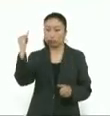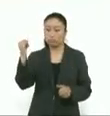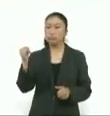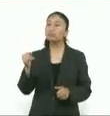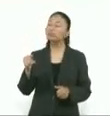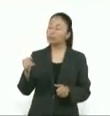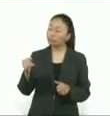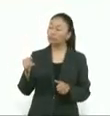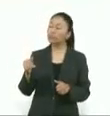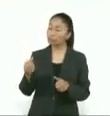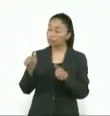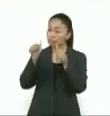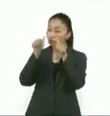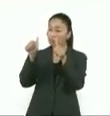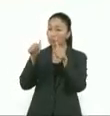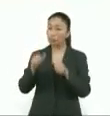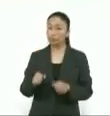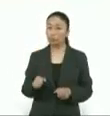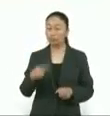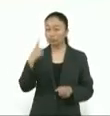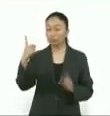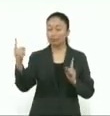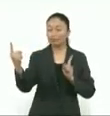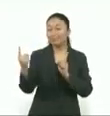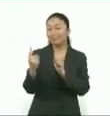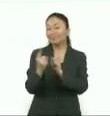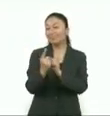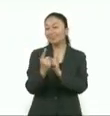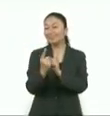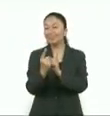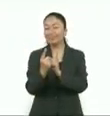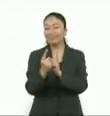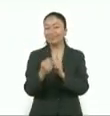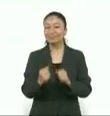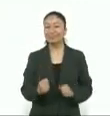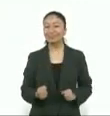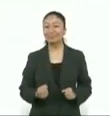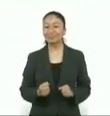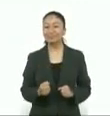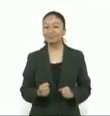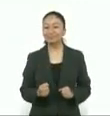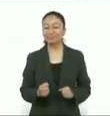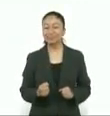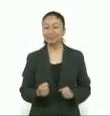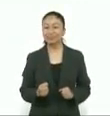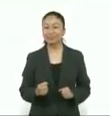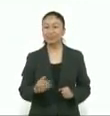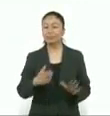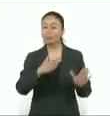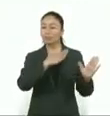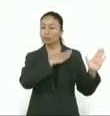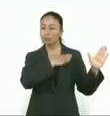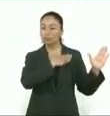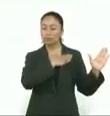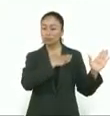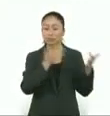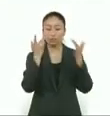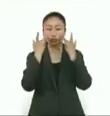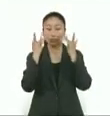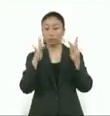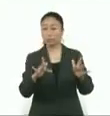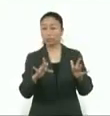para encontrarnos en los espacios públicos y con un compromiso democrático